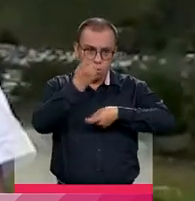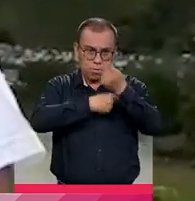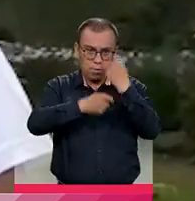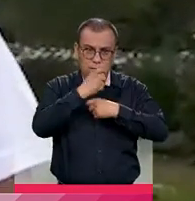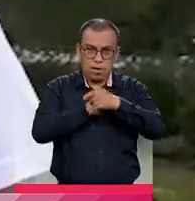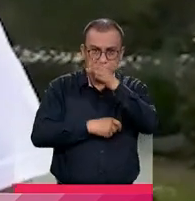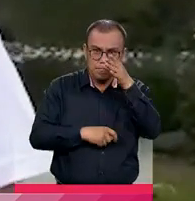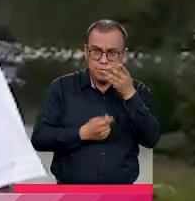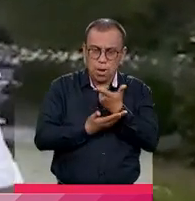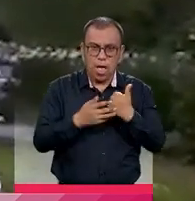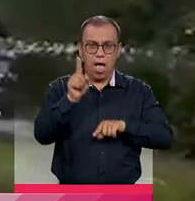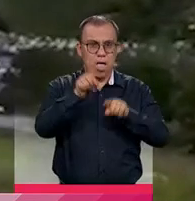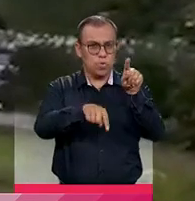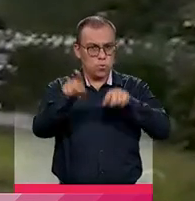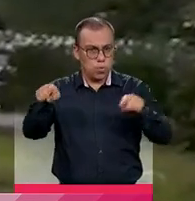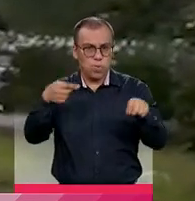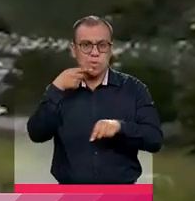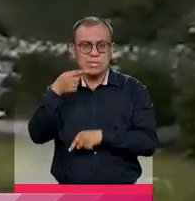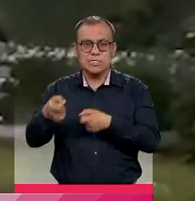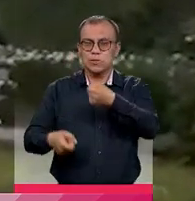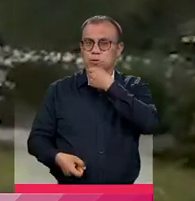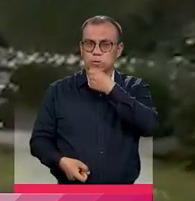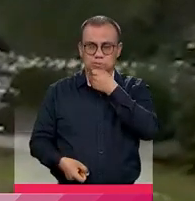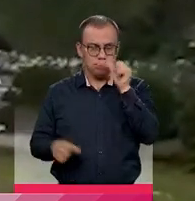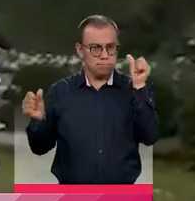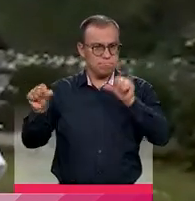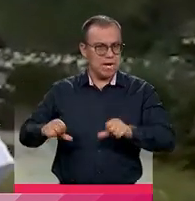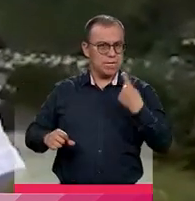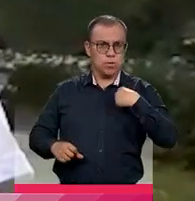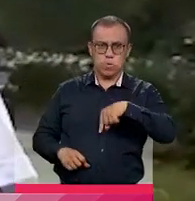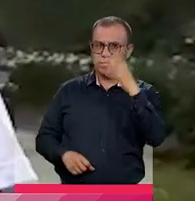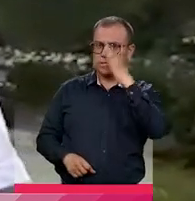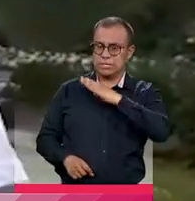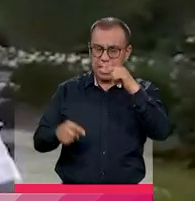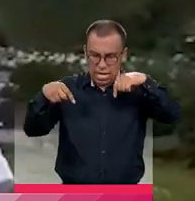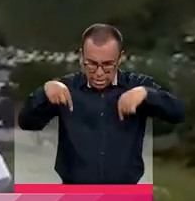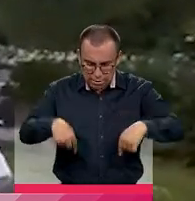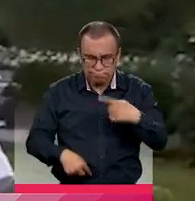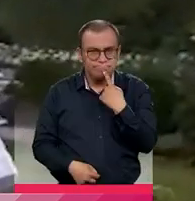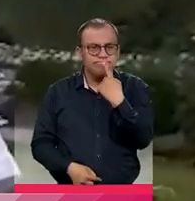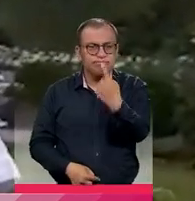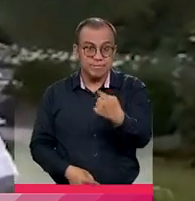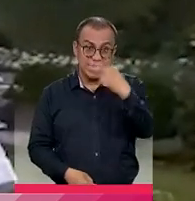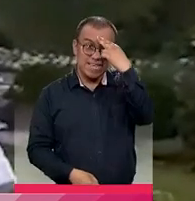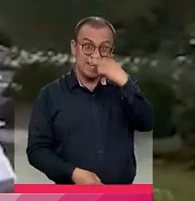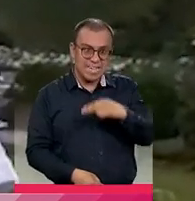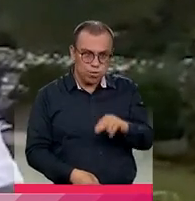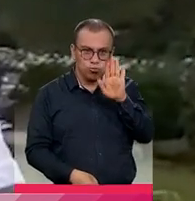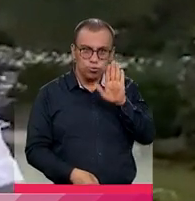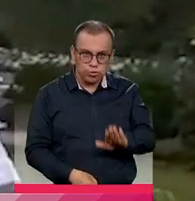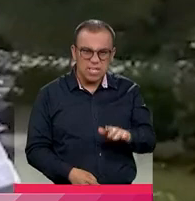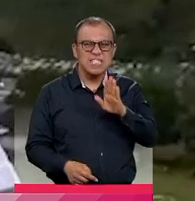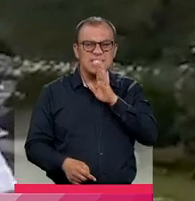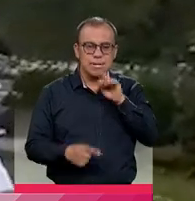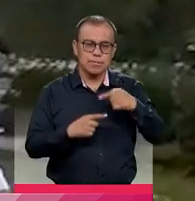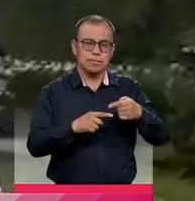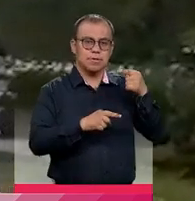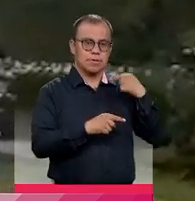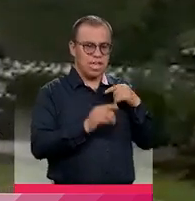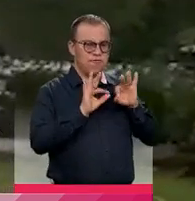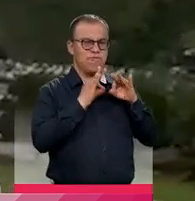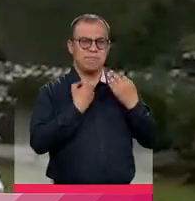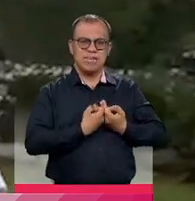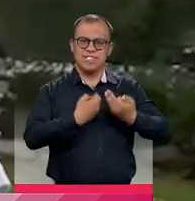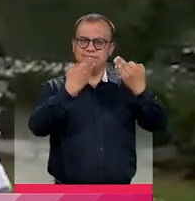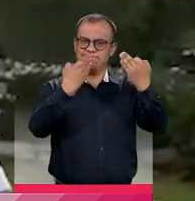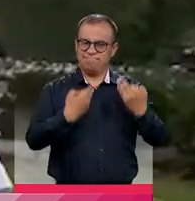lo han afirmado algunos noticieros. Decimos aquí que estos hijos son hijos de familias